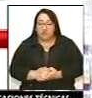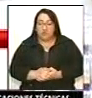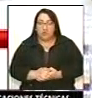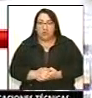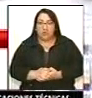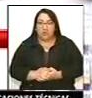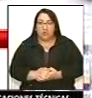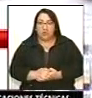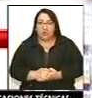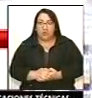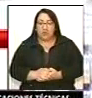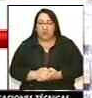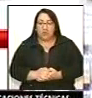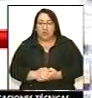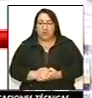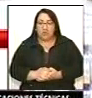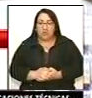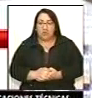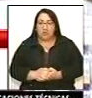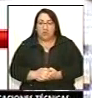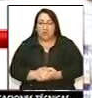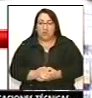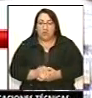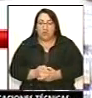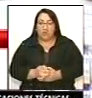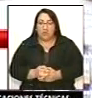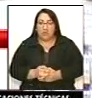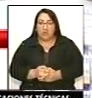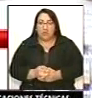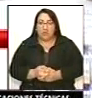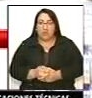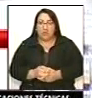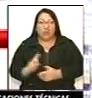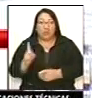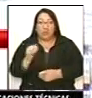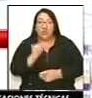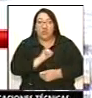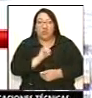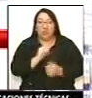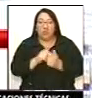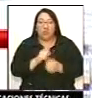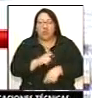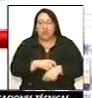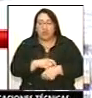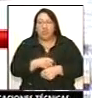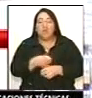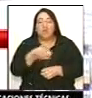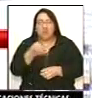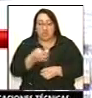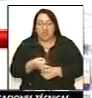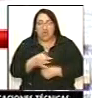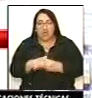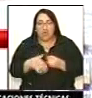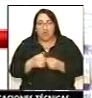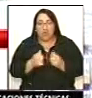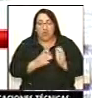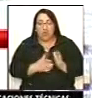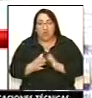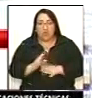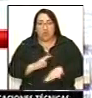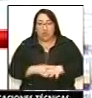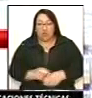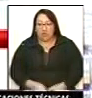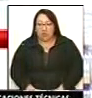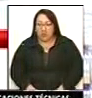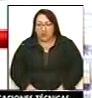constituirse. Entonces, no es que sea una institución temporal. Es verdad que en lo ordinario se